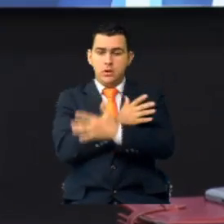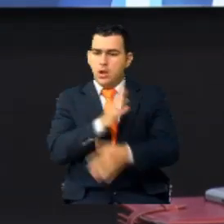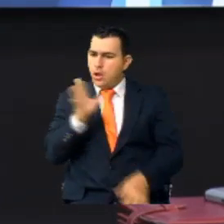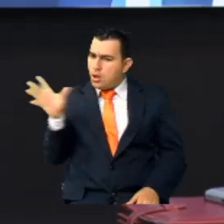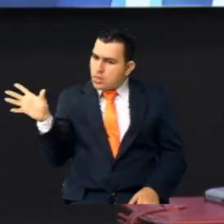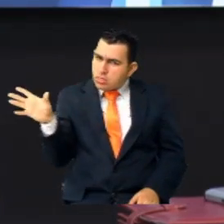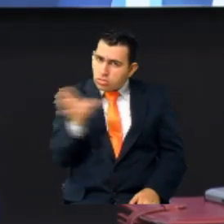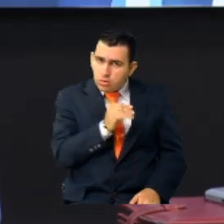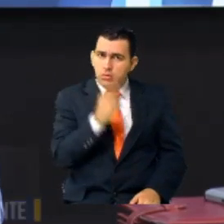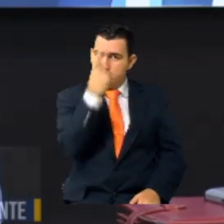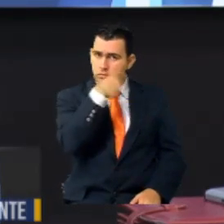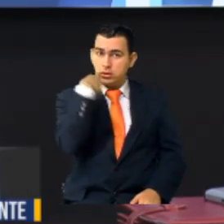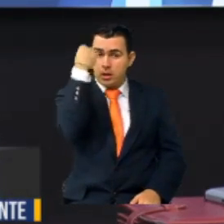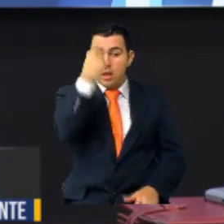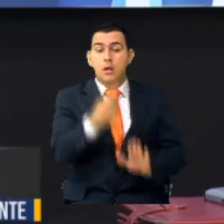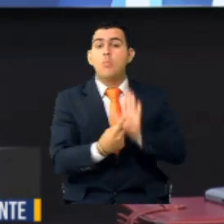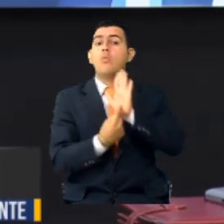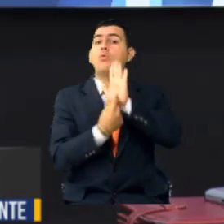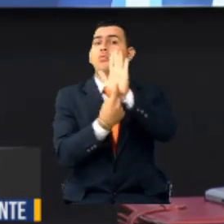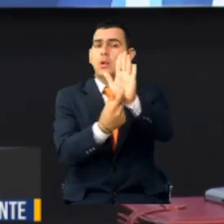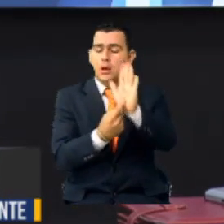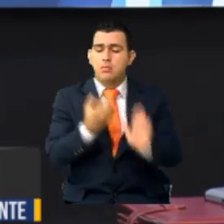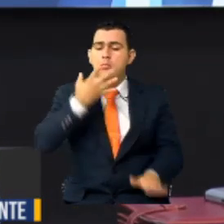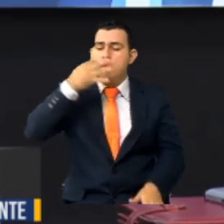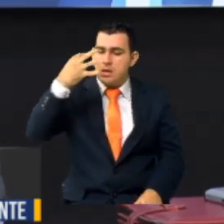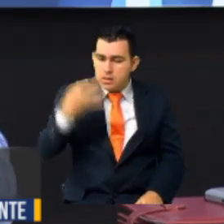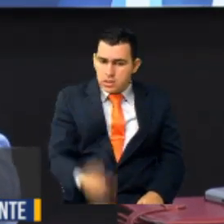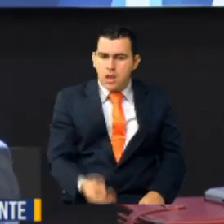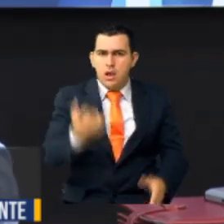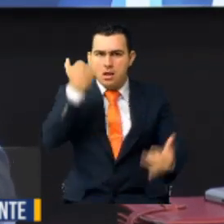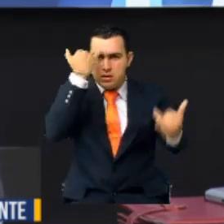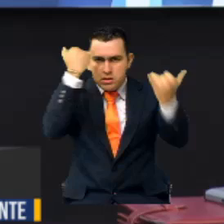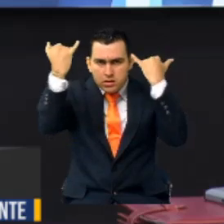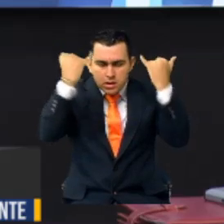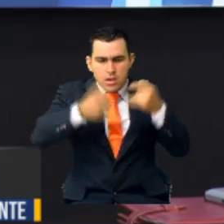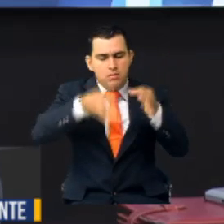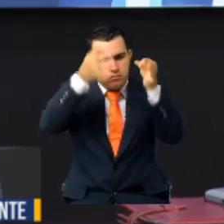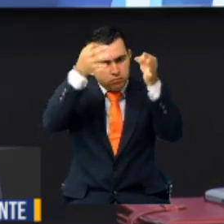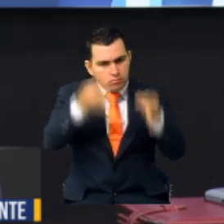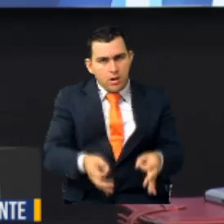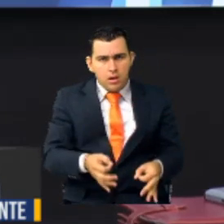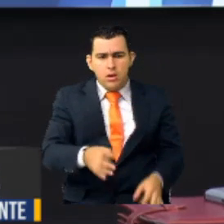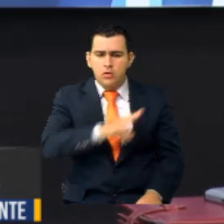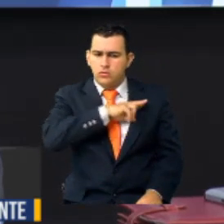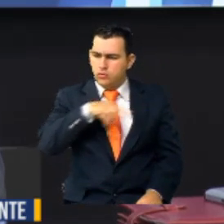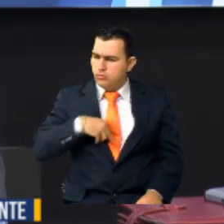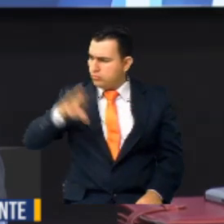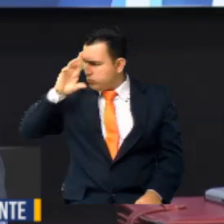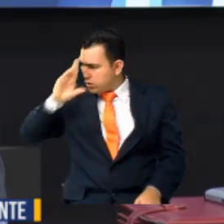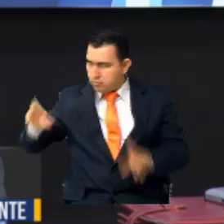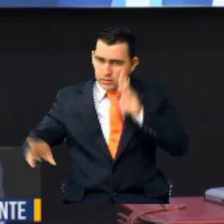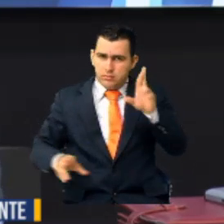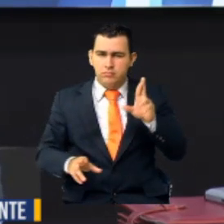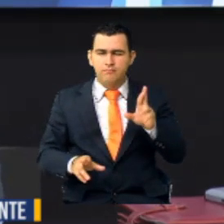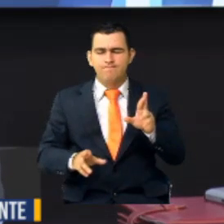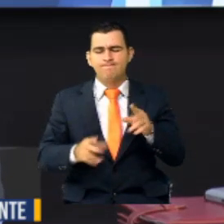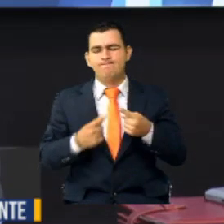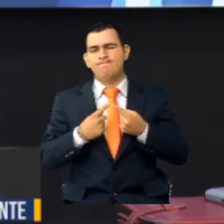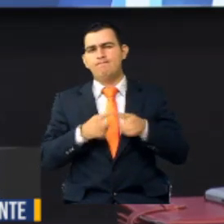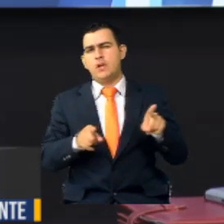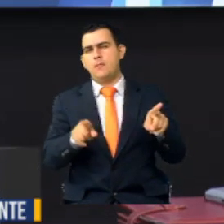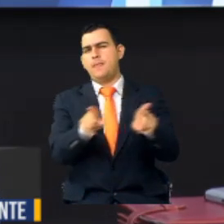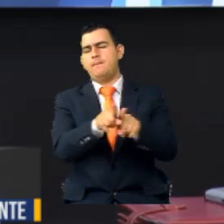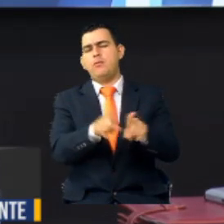dando la cara a la ciudad con argumentos, con propuestas. Siempre nos hemos respetado. Y creo que de esta manera estamos